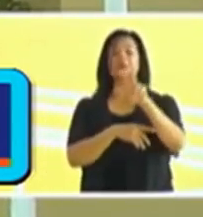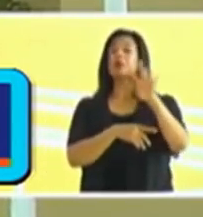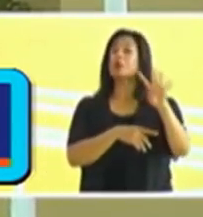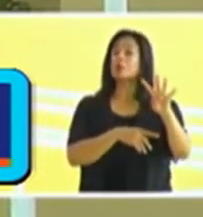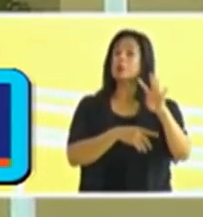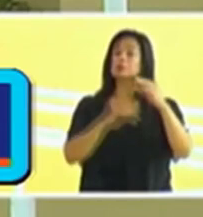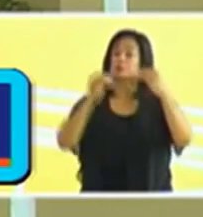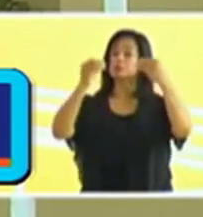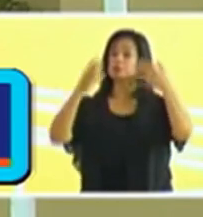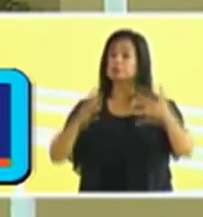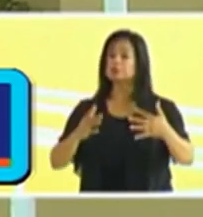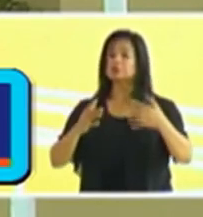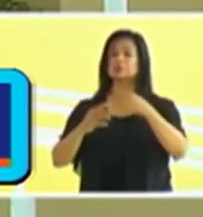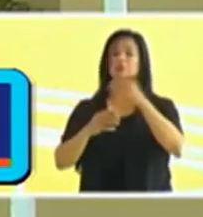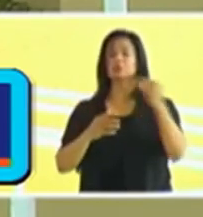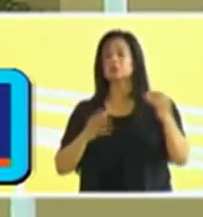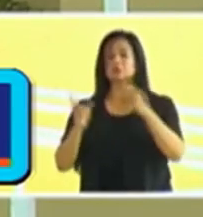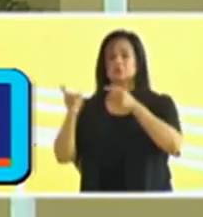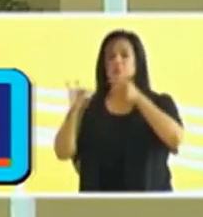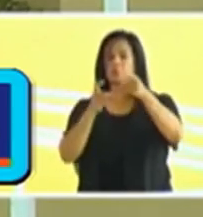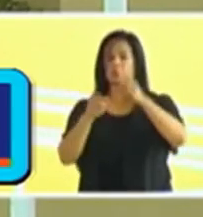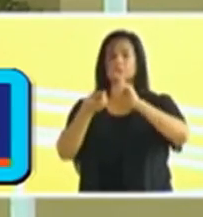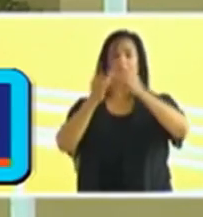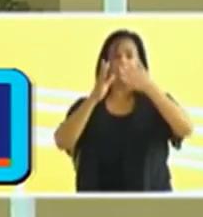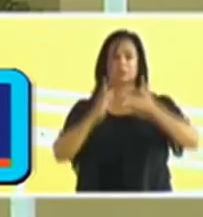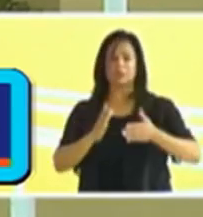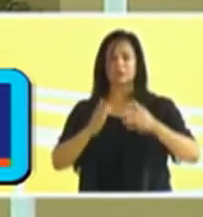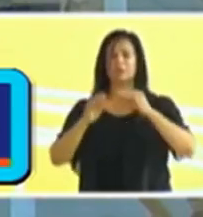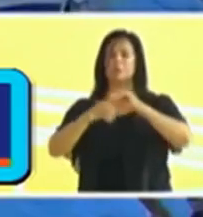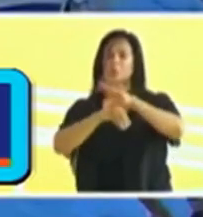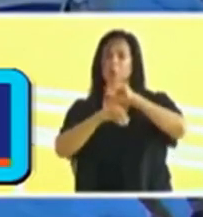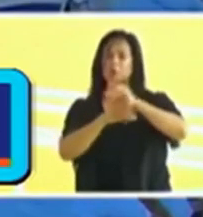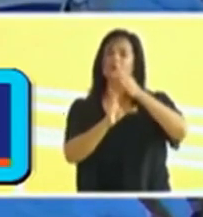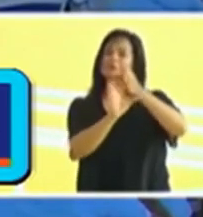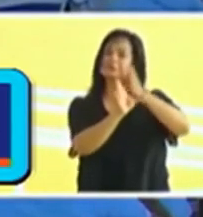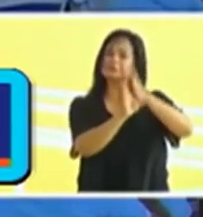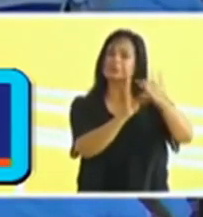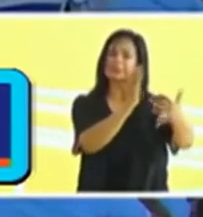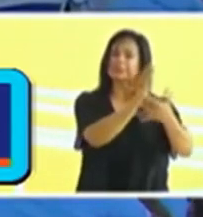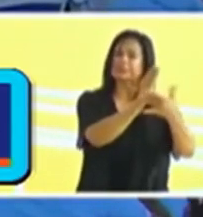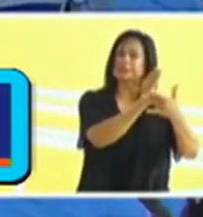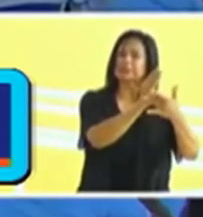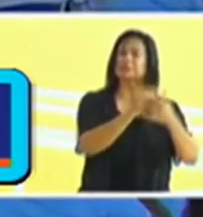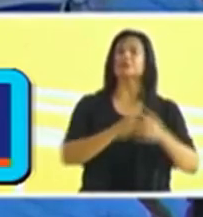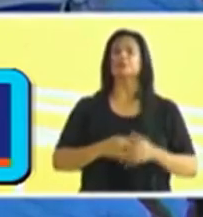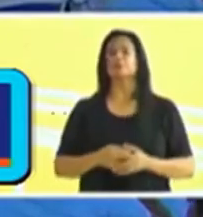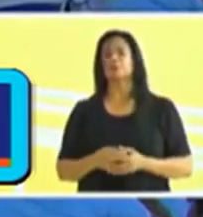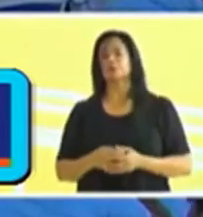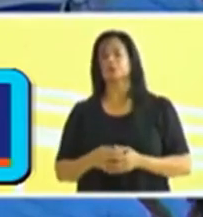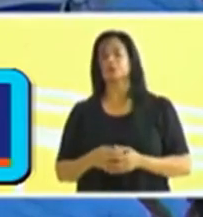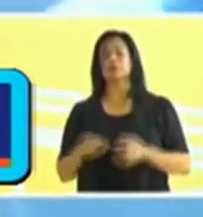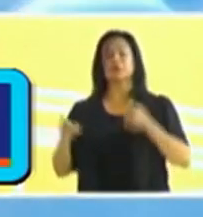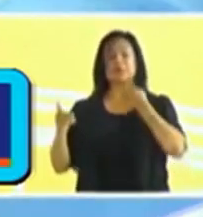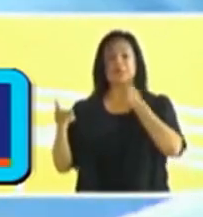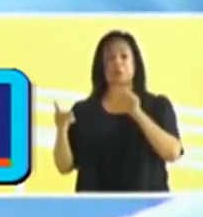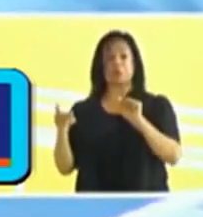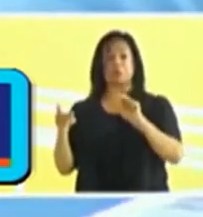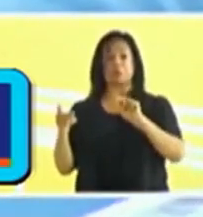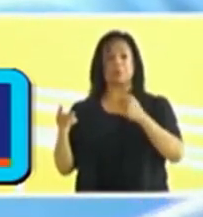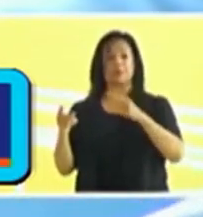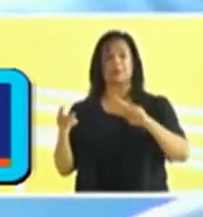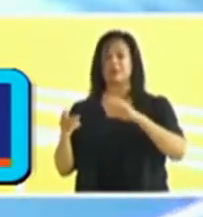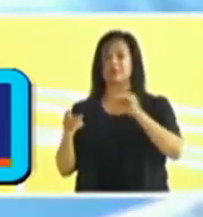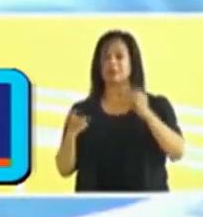112.334 docentes, coordinadores, directores, orientadores y técnicos. Como dijo también Ángel, se